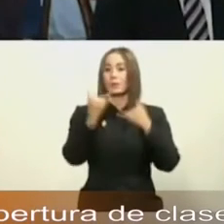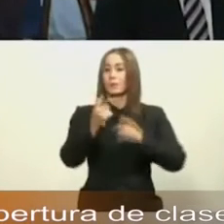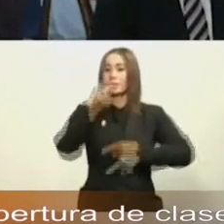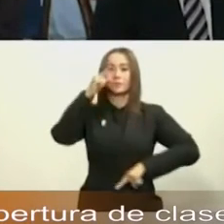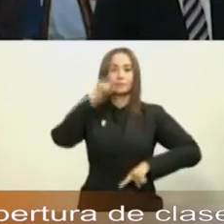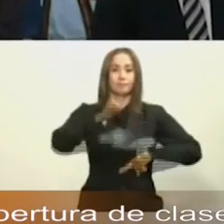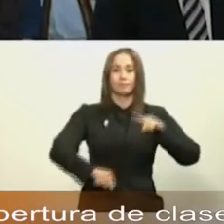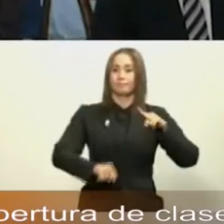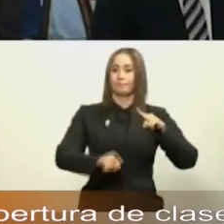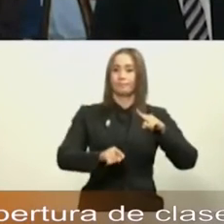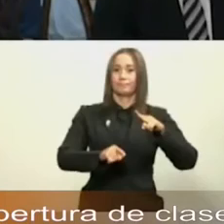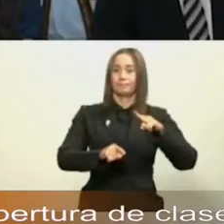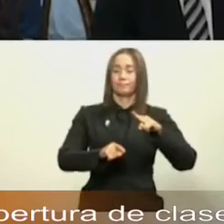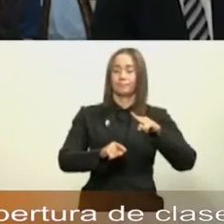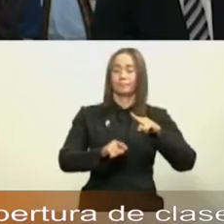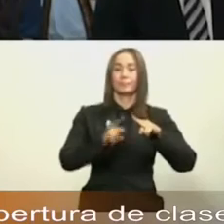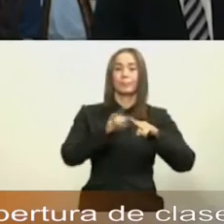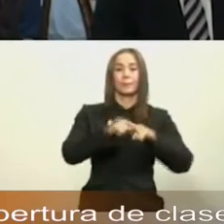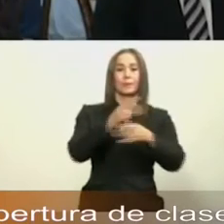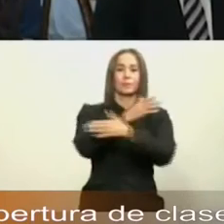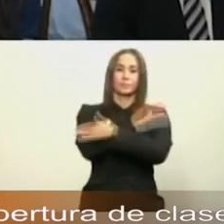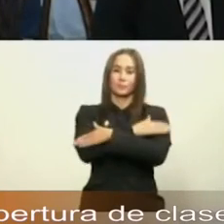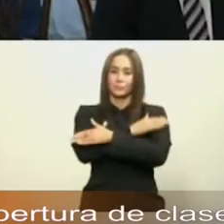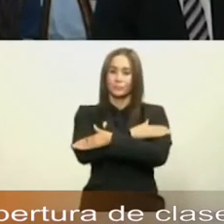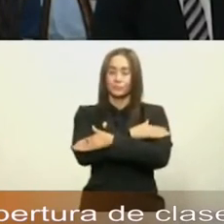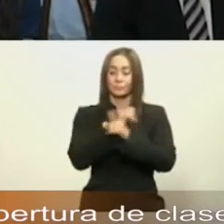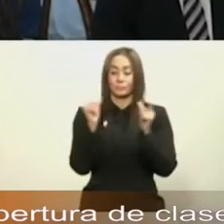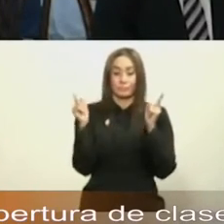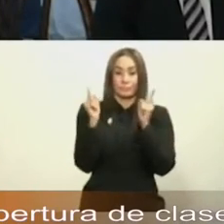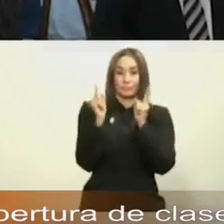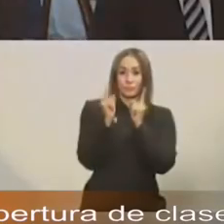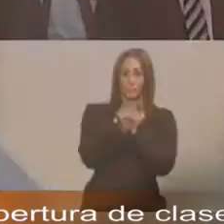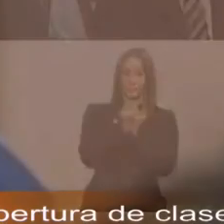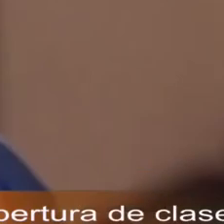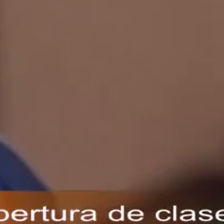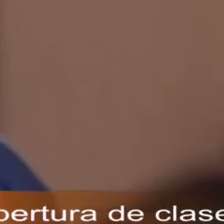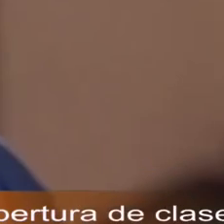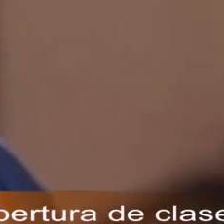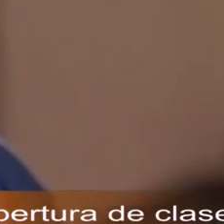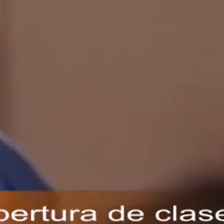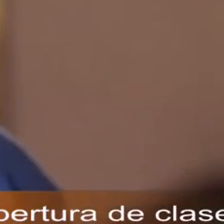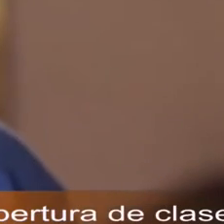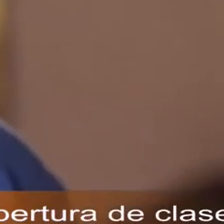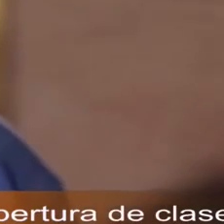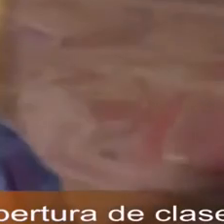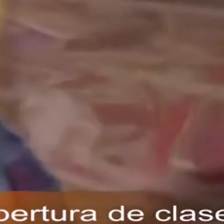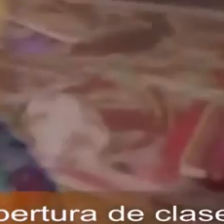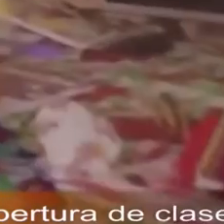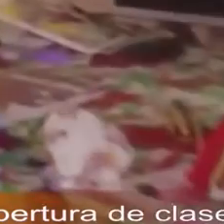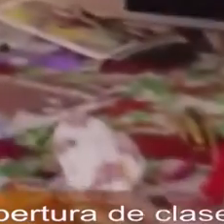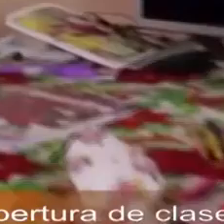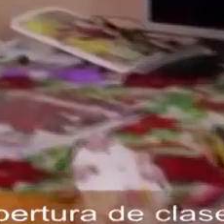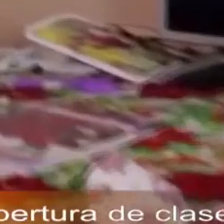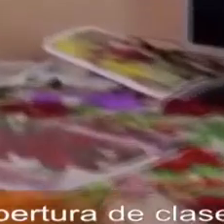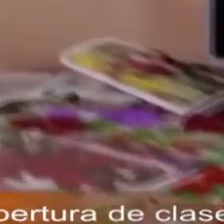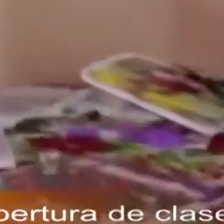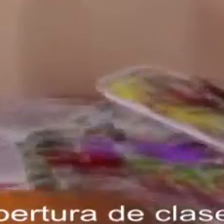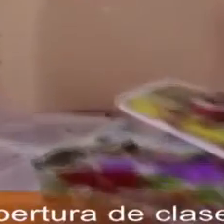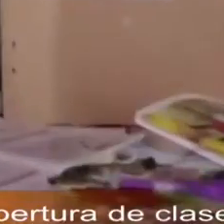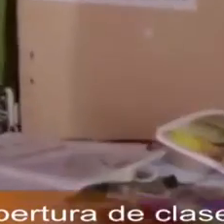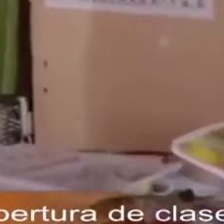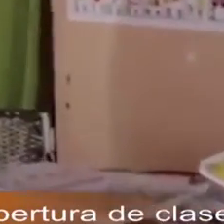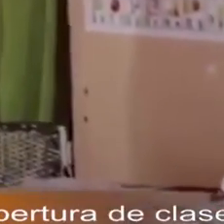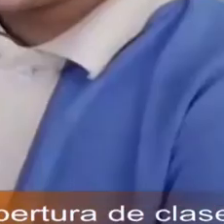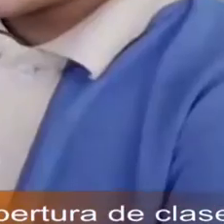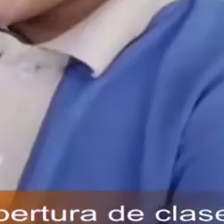la preespecialidad de la educación en las escuelas, colegios privados y universidades. ¡Ay, diablo! Las declaraciones de